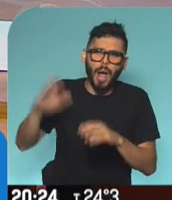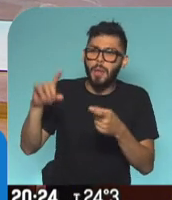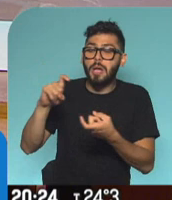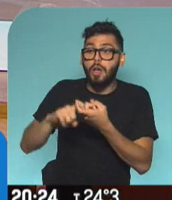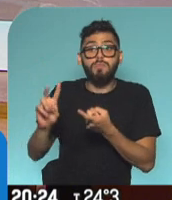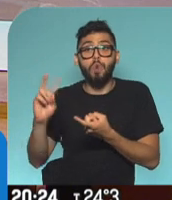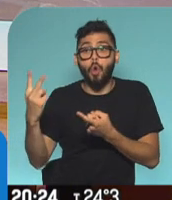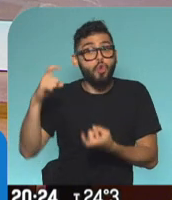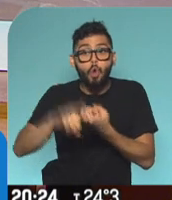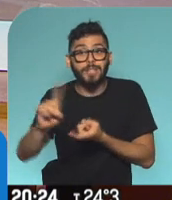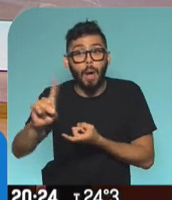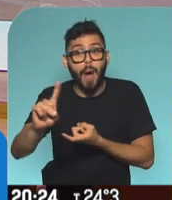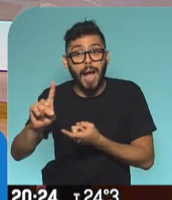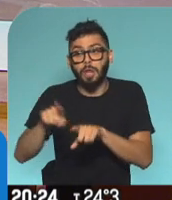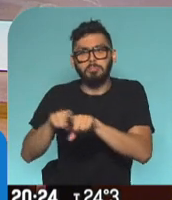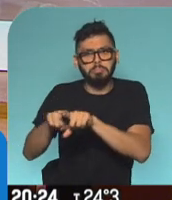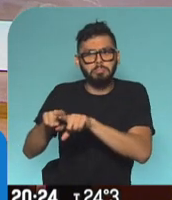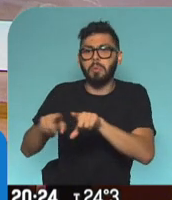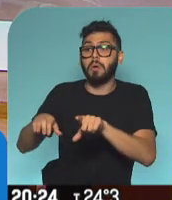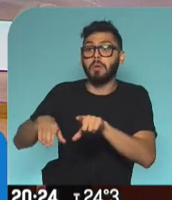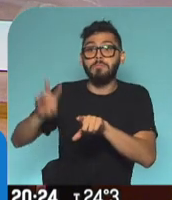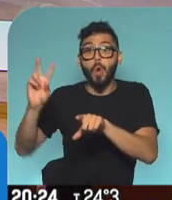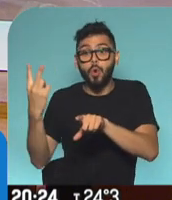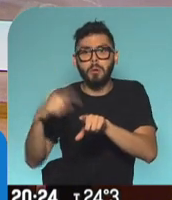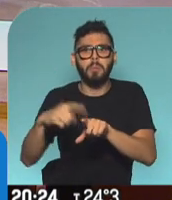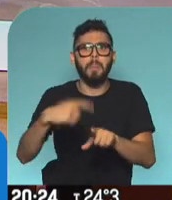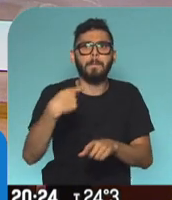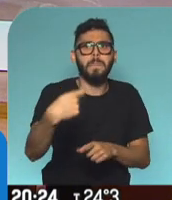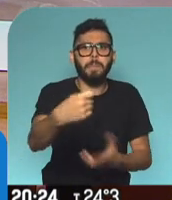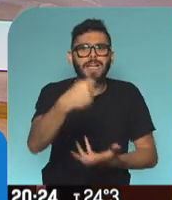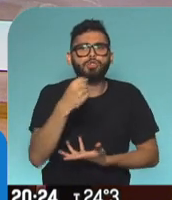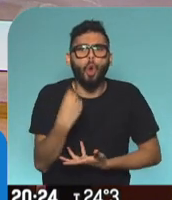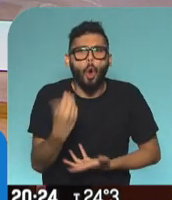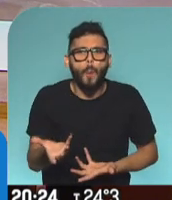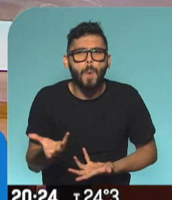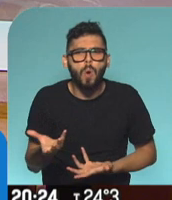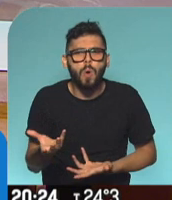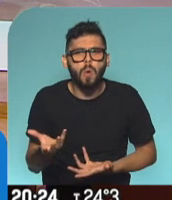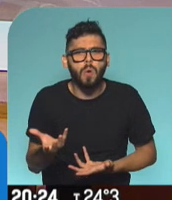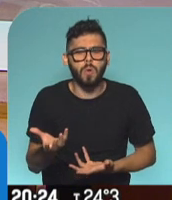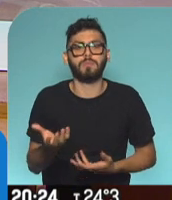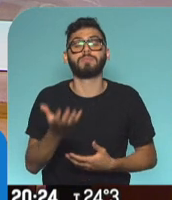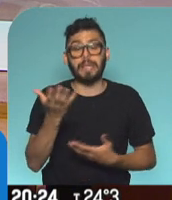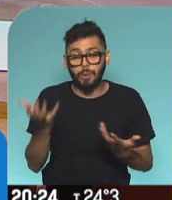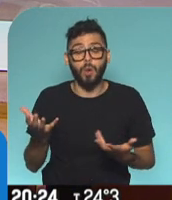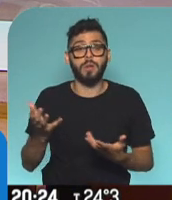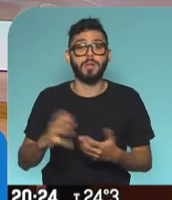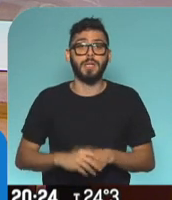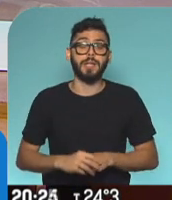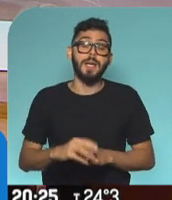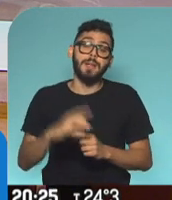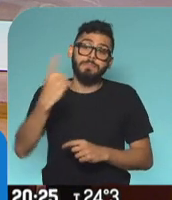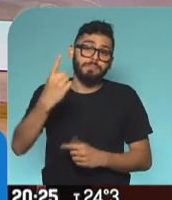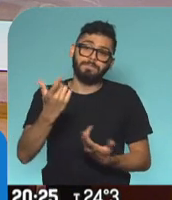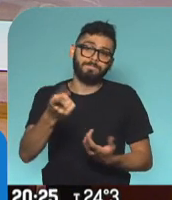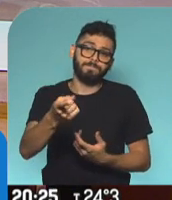casados y pregunta andrea qué tiene que hacer para cobrar la pensión bueno en el caso de bueno obviamente mandarle